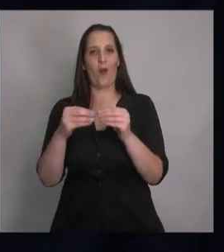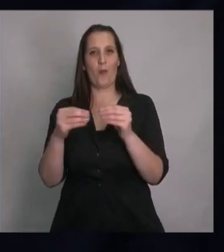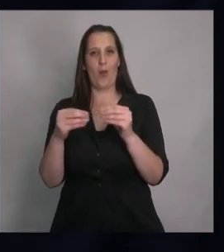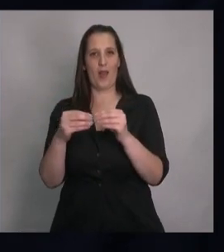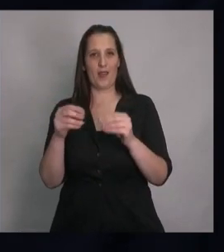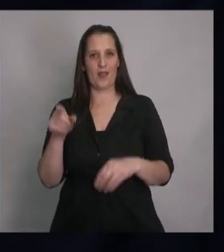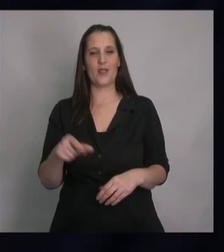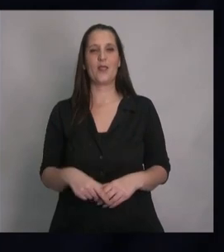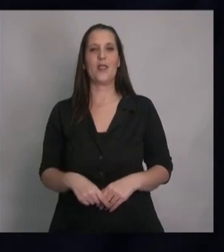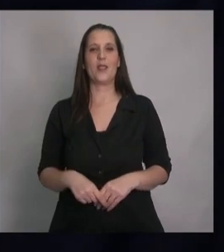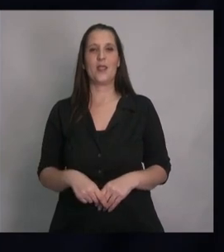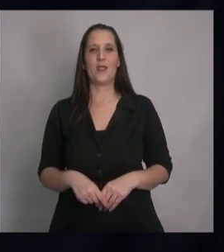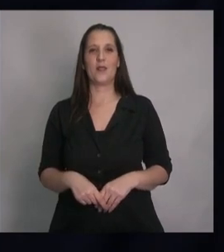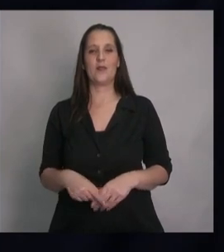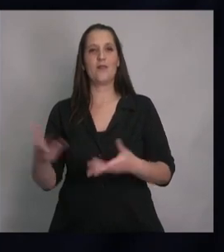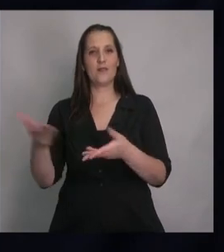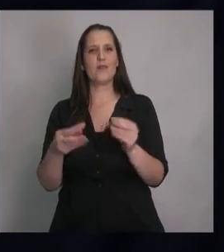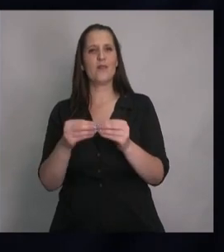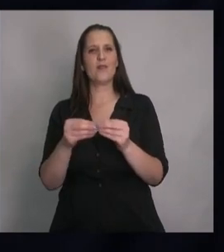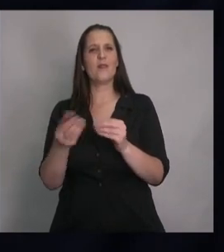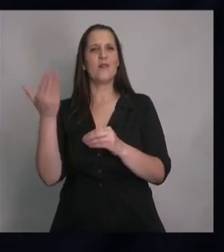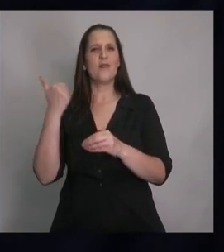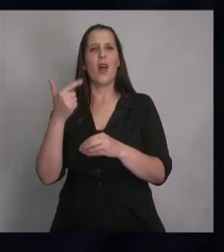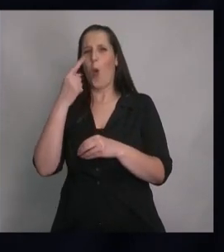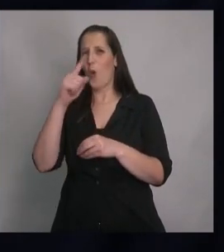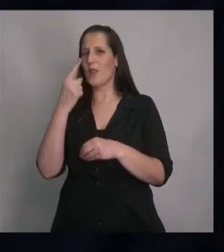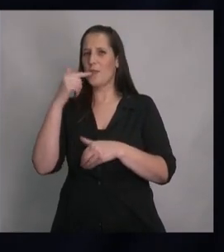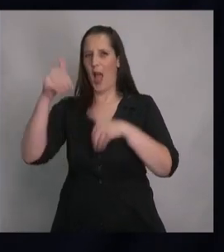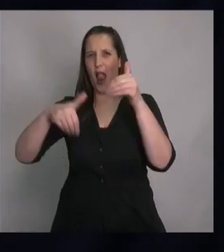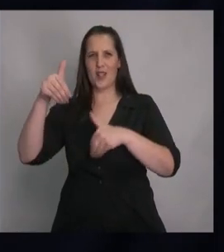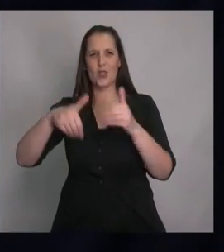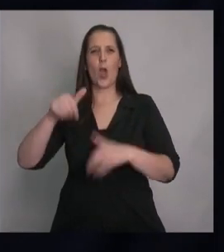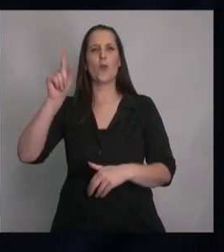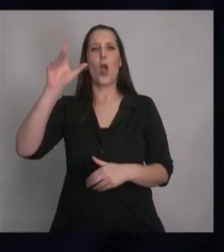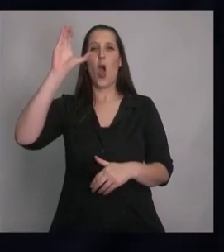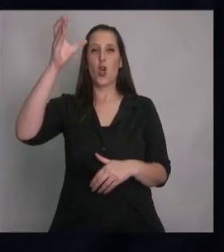que en la elección última en Colombia